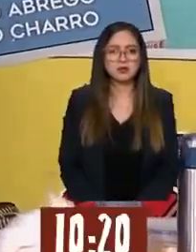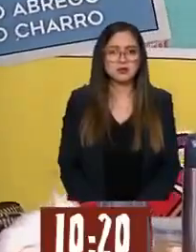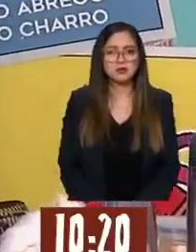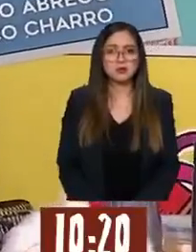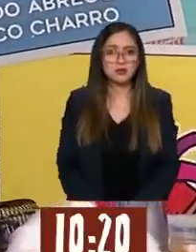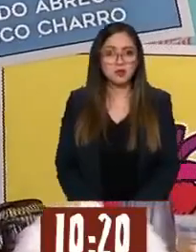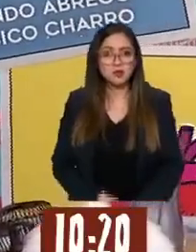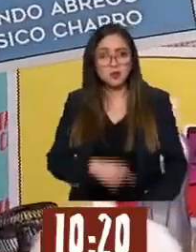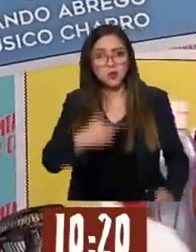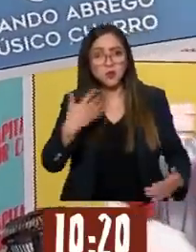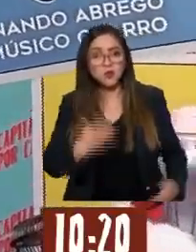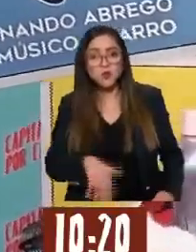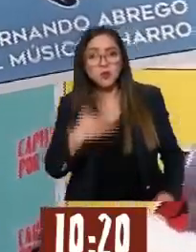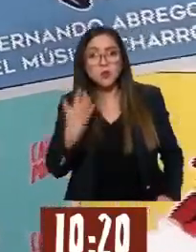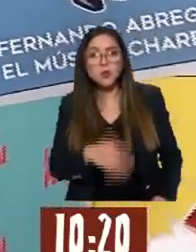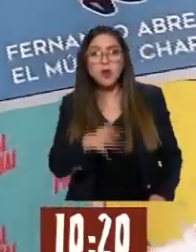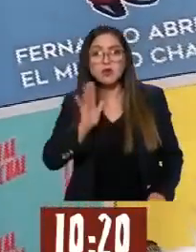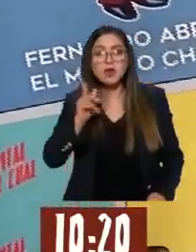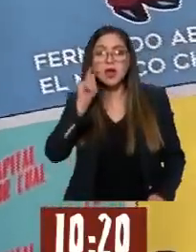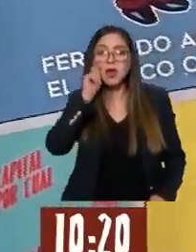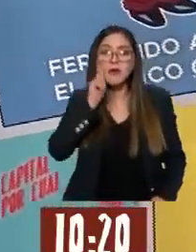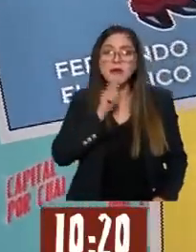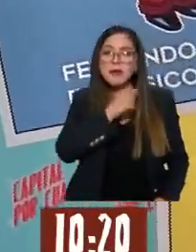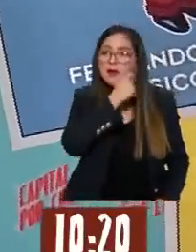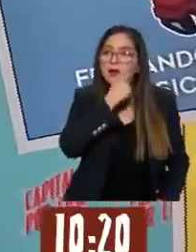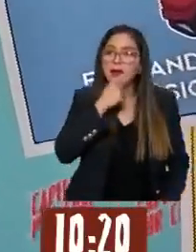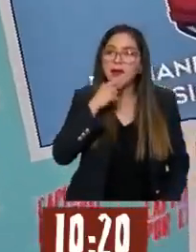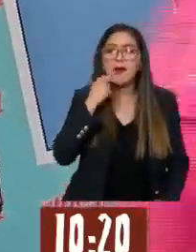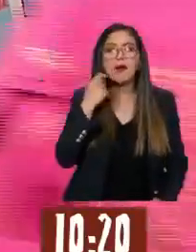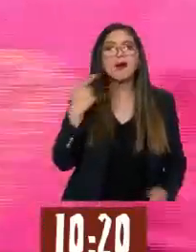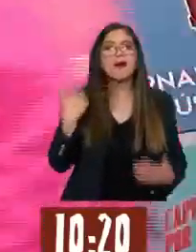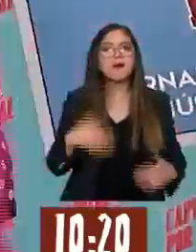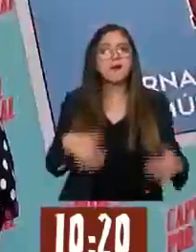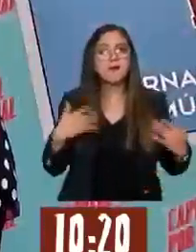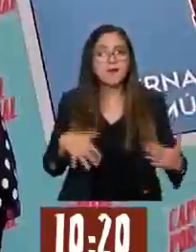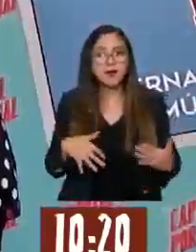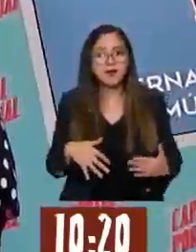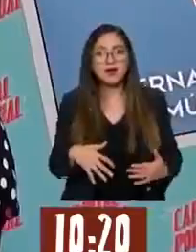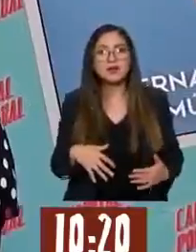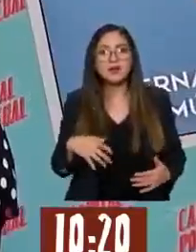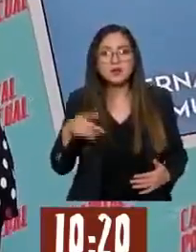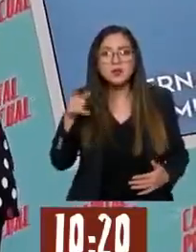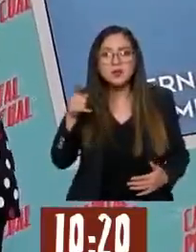Se rasuró. Fíjese nomás. ¿No está tu papá?